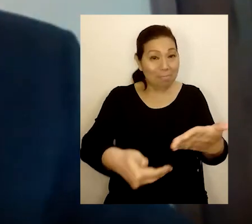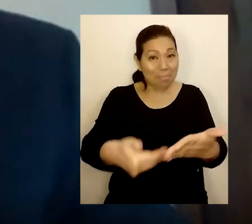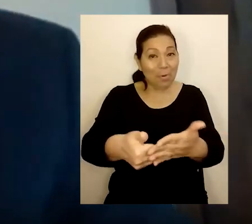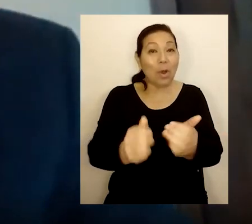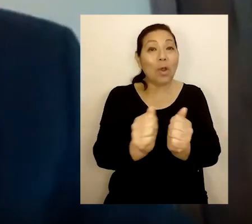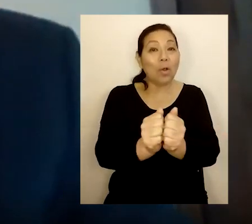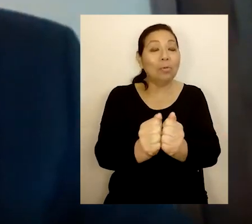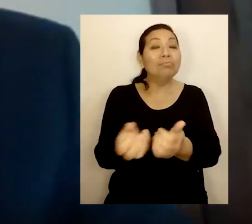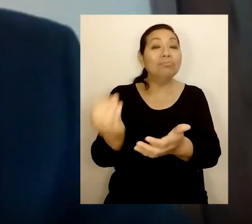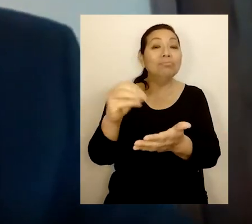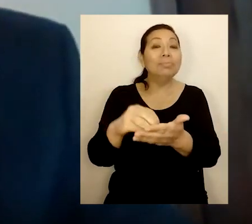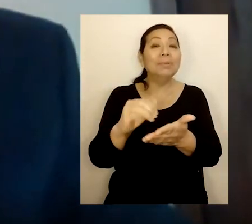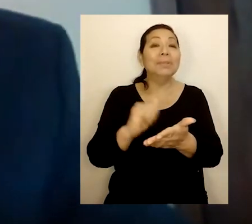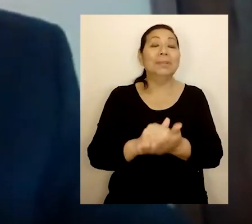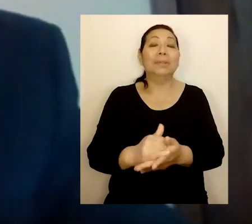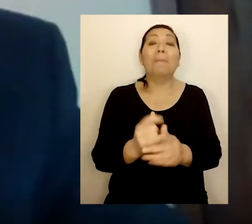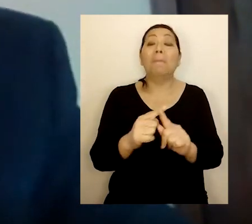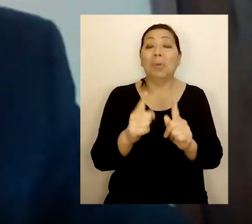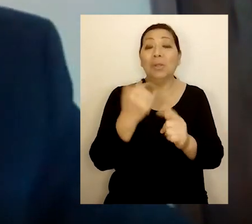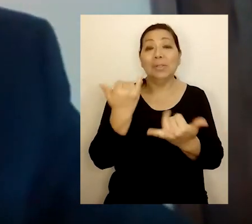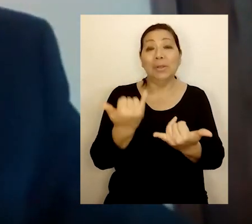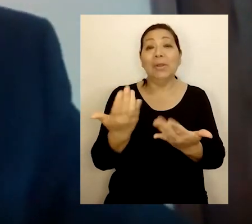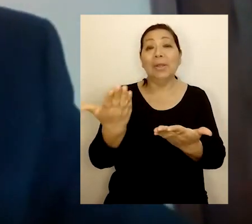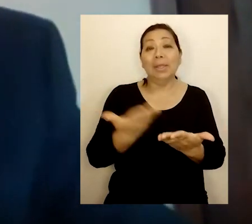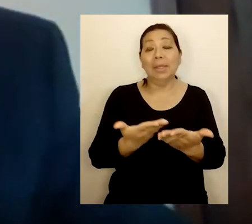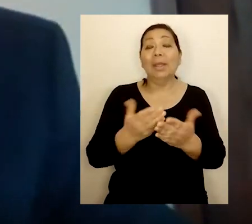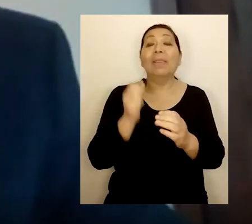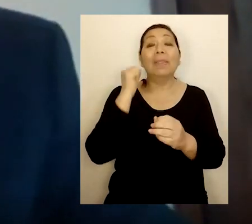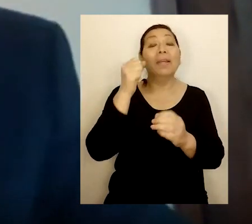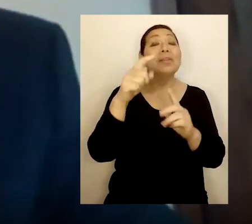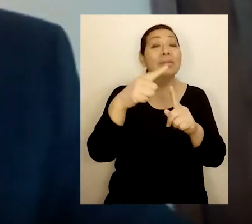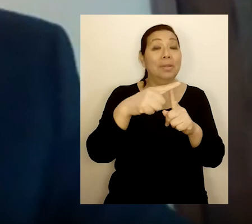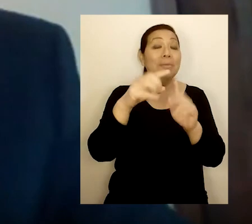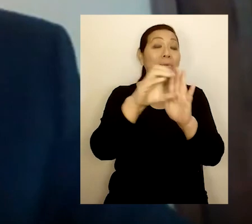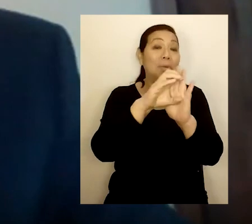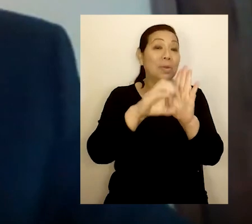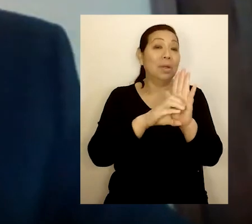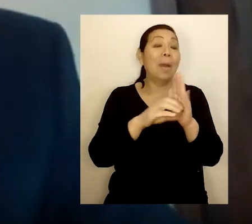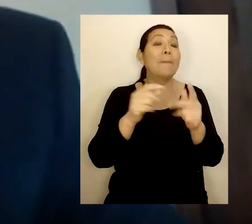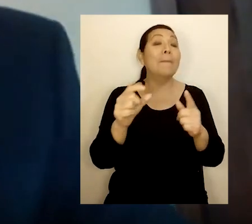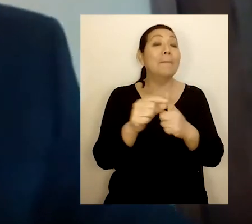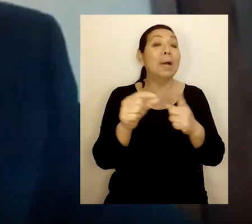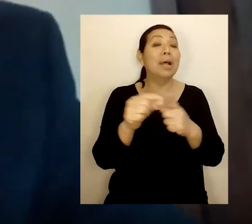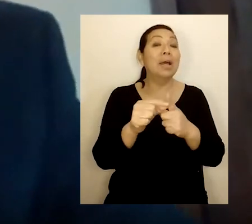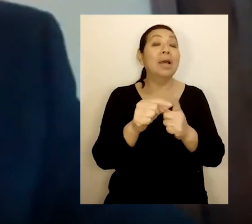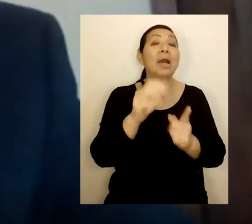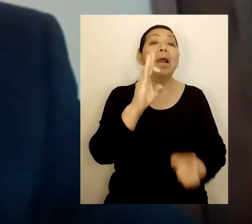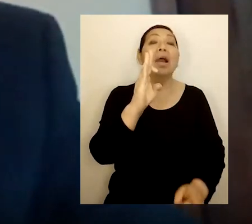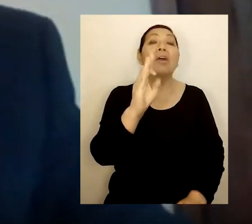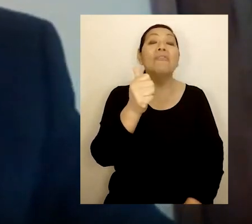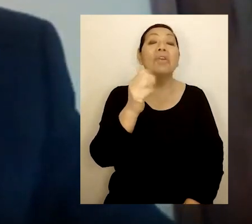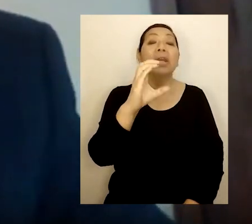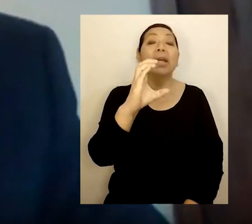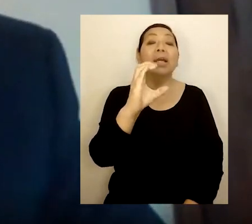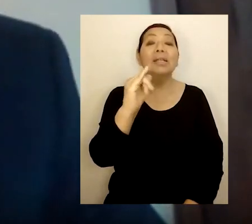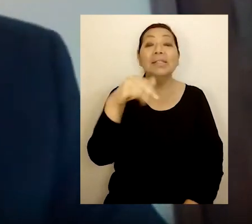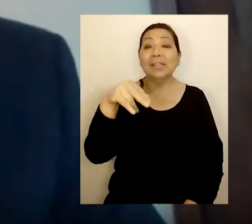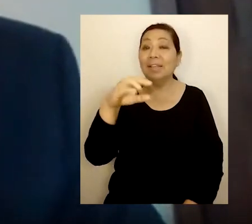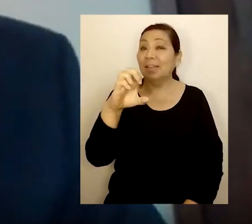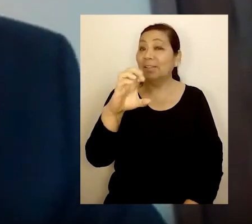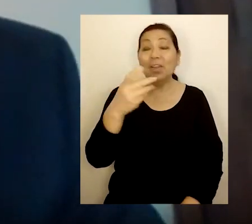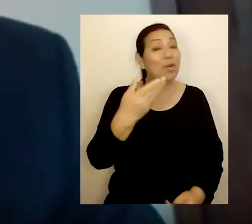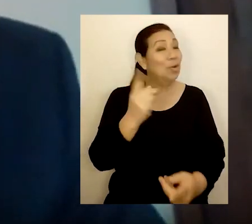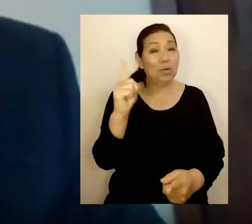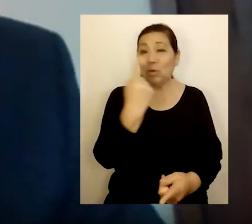documentación complementaria. Por eso es que en derecho tributario se usa la palabra fehaciencia. No es solo